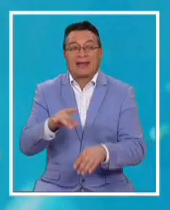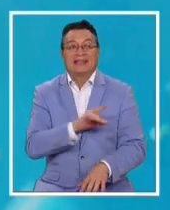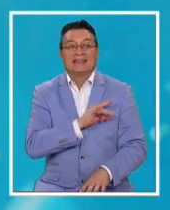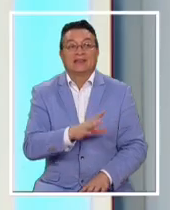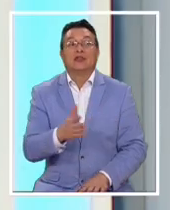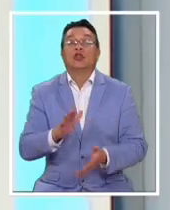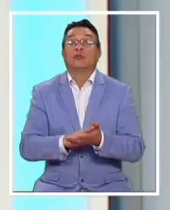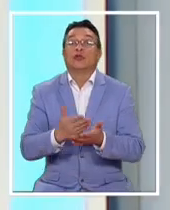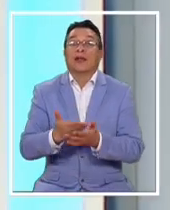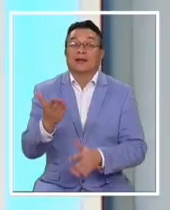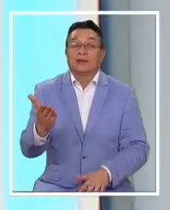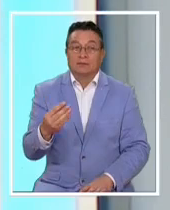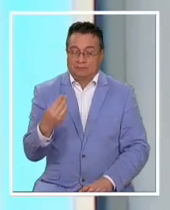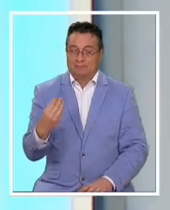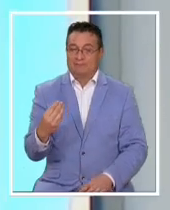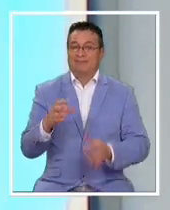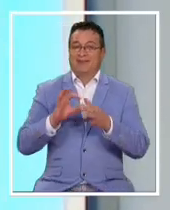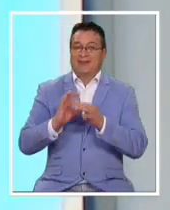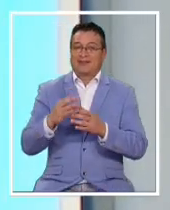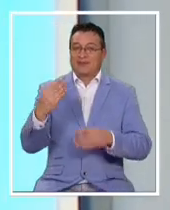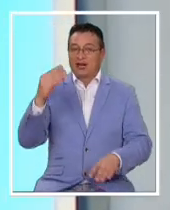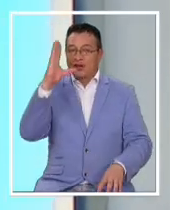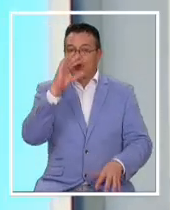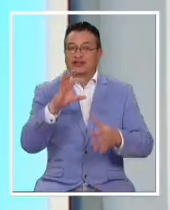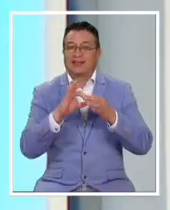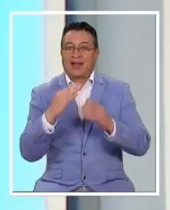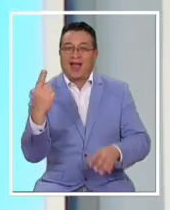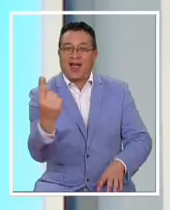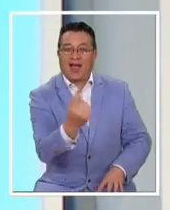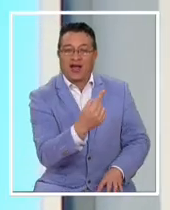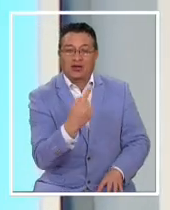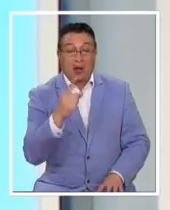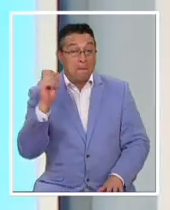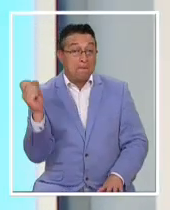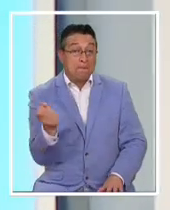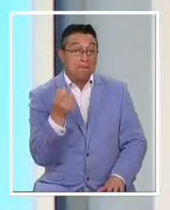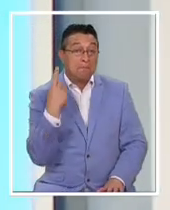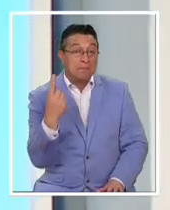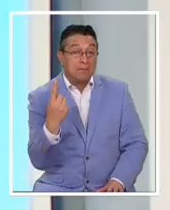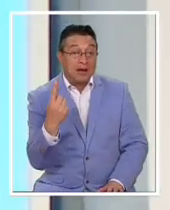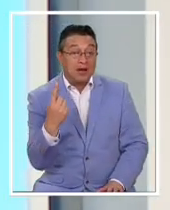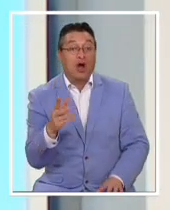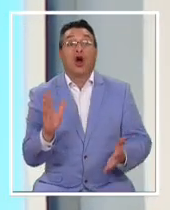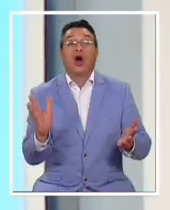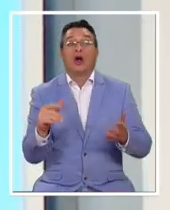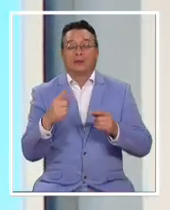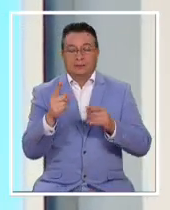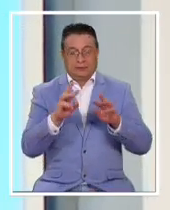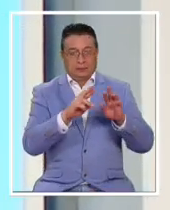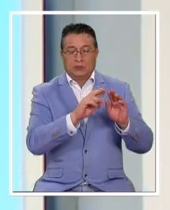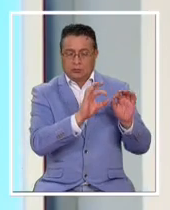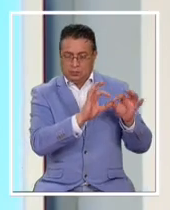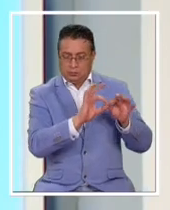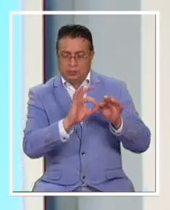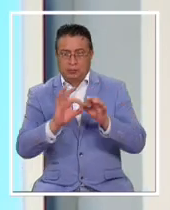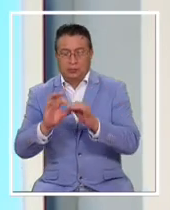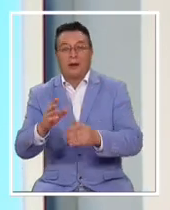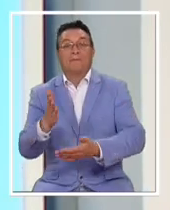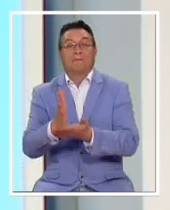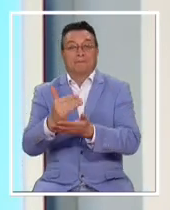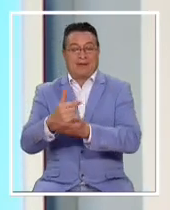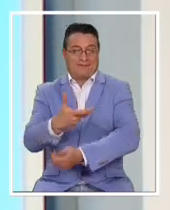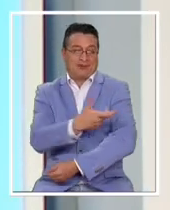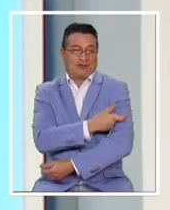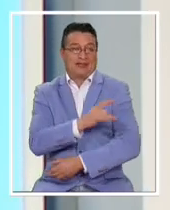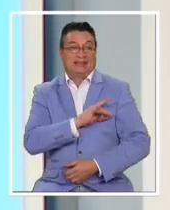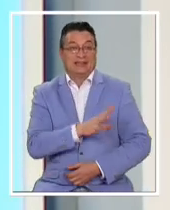país. ¿Cómo te va, Pascal? Tal cual. Bien, muchas gracias. Buenas noches a todos. Primero que nada, hacer un repaso del plan de vacunación acá en